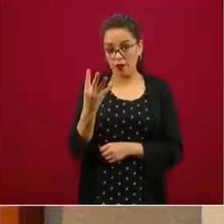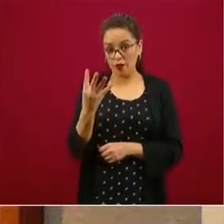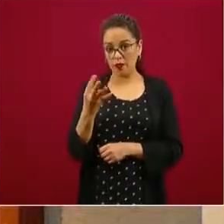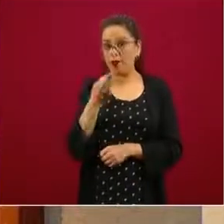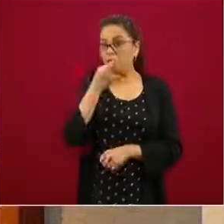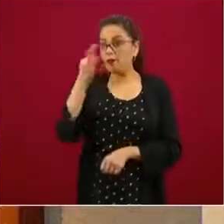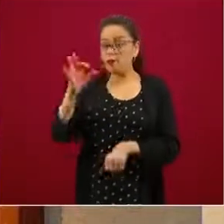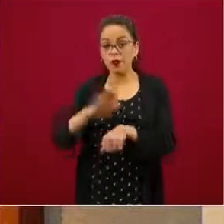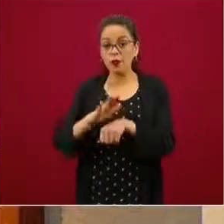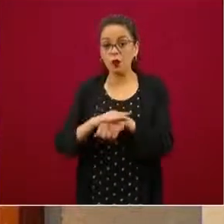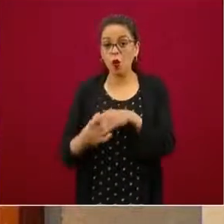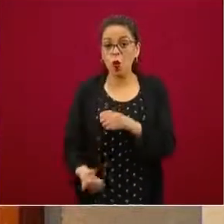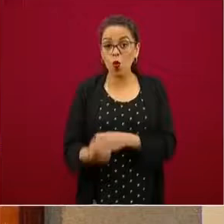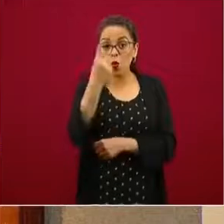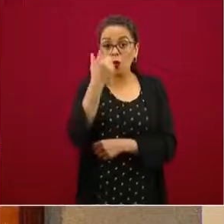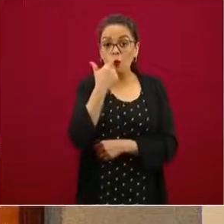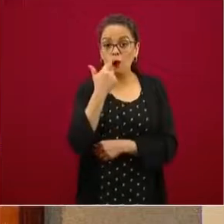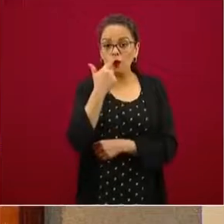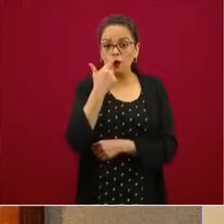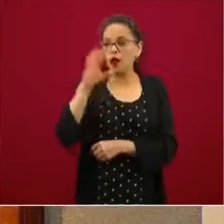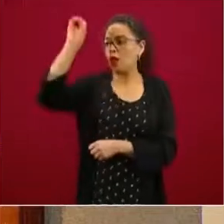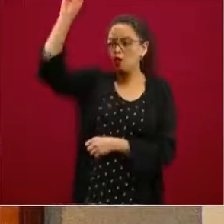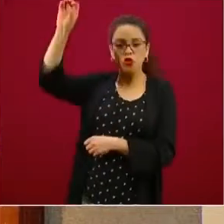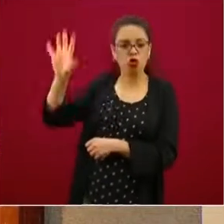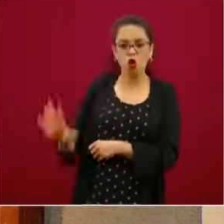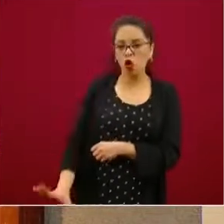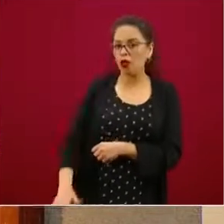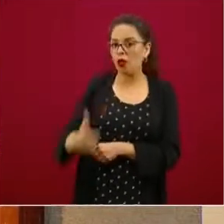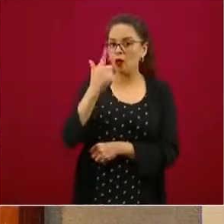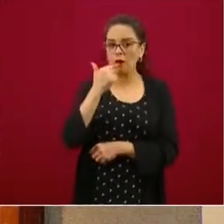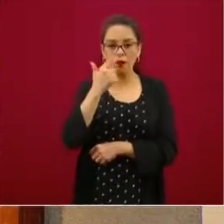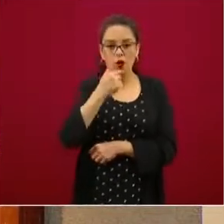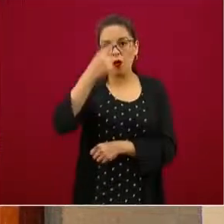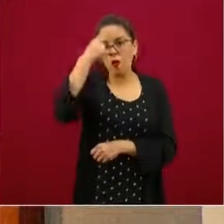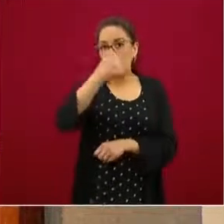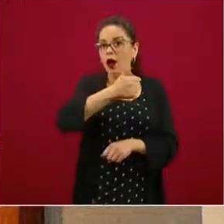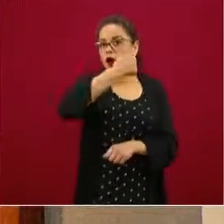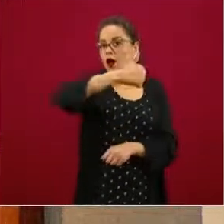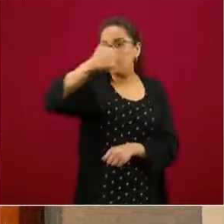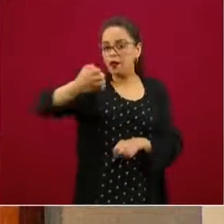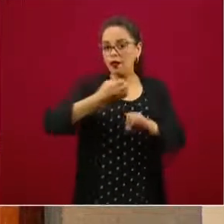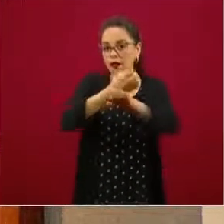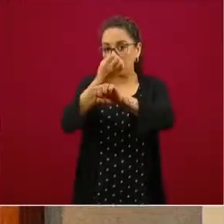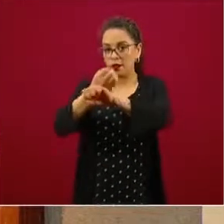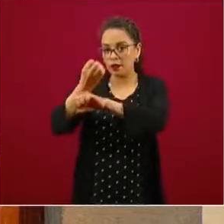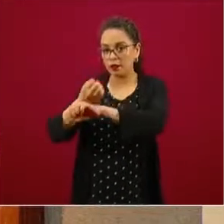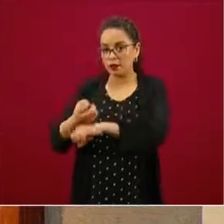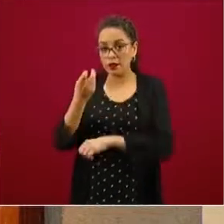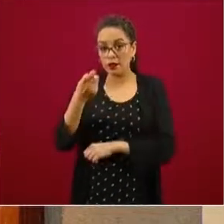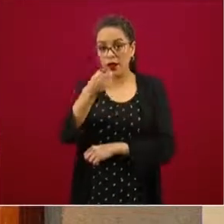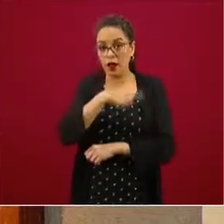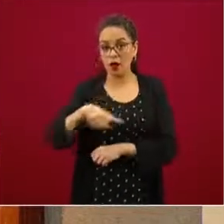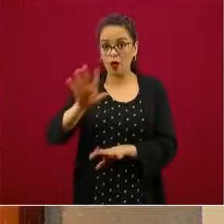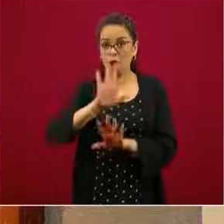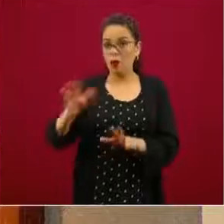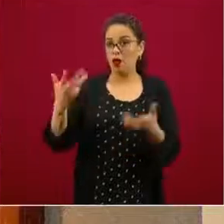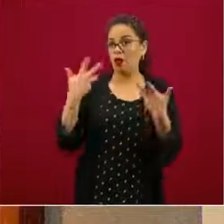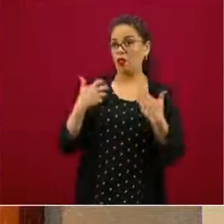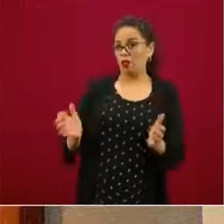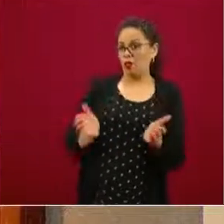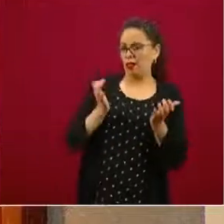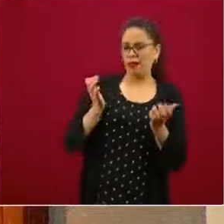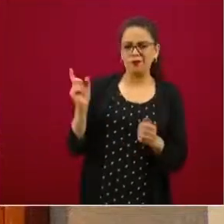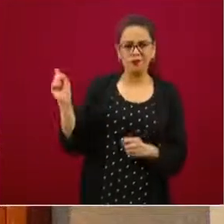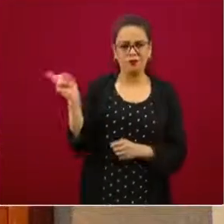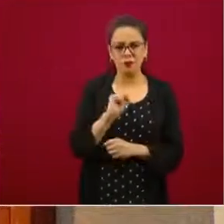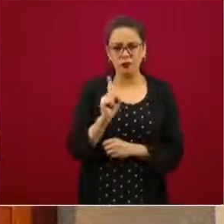rojo, todo el semáforo es rojo, para cada estado. Entonces no debe sorprender eso. Un estado puede tener, por ejemplo,